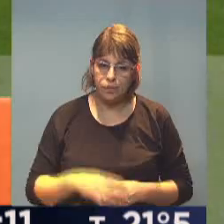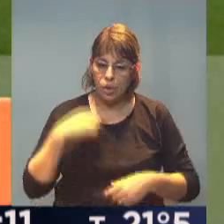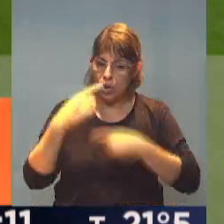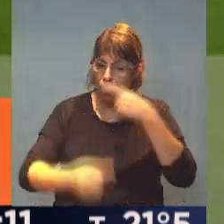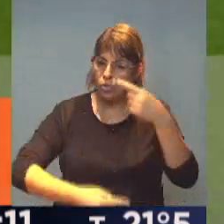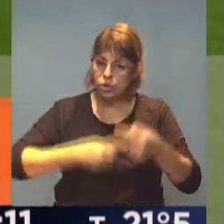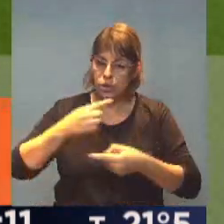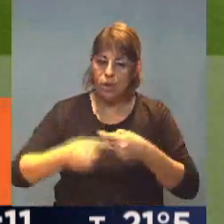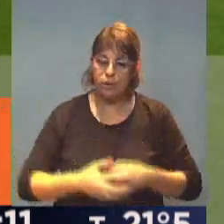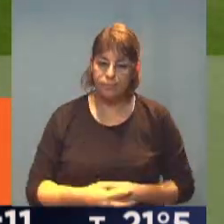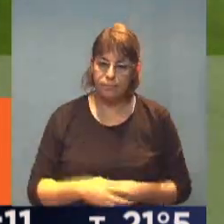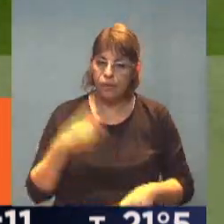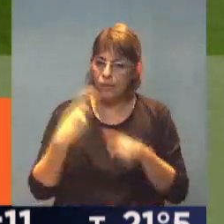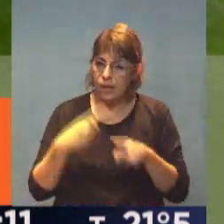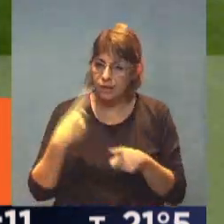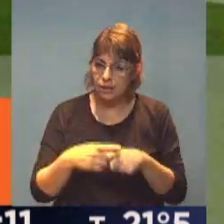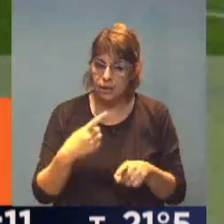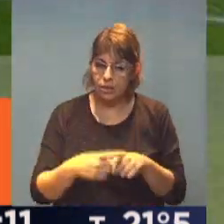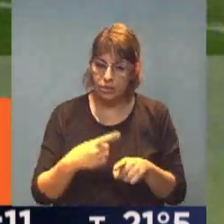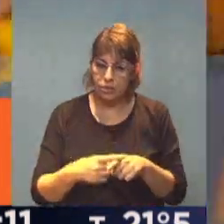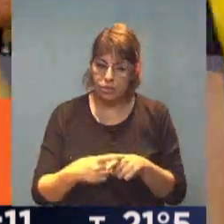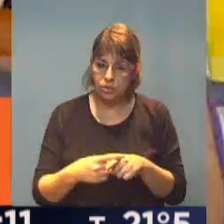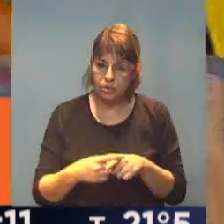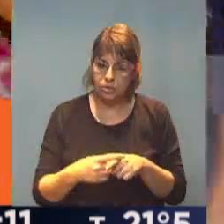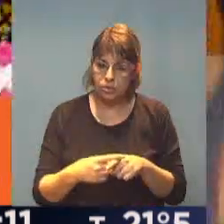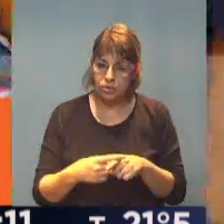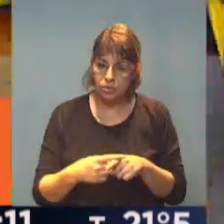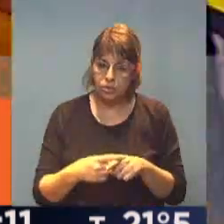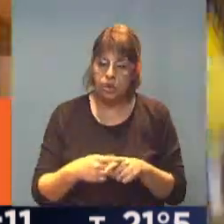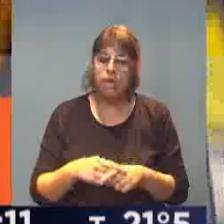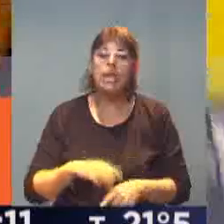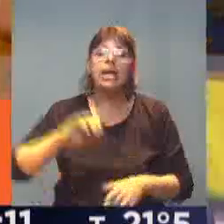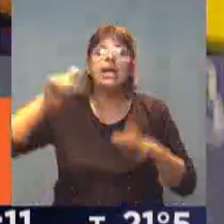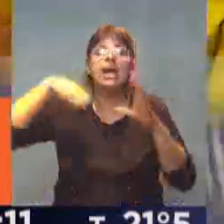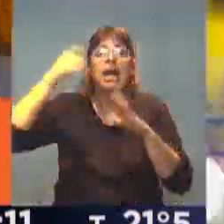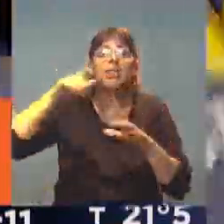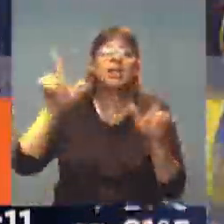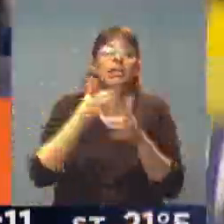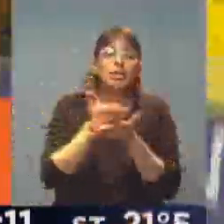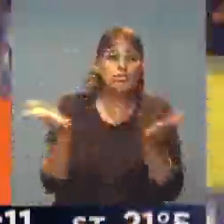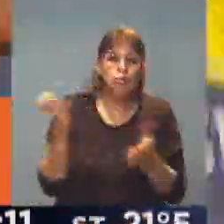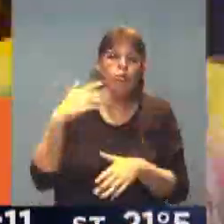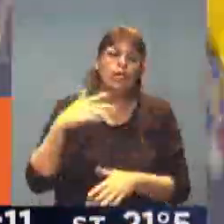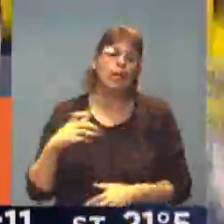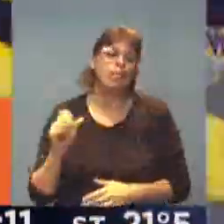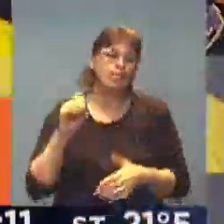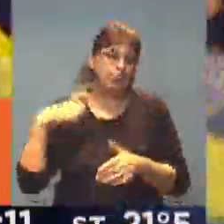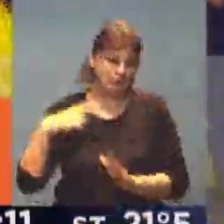continuaron los festejos con nuestra cámara propia de la TV pública.